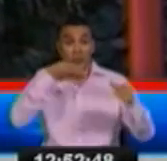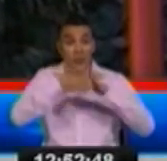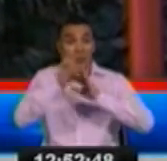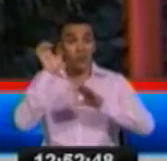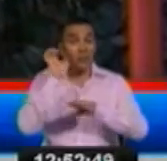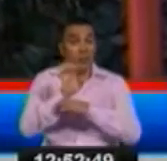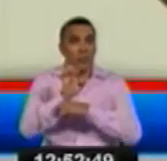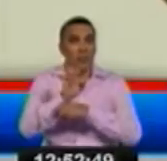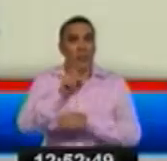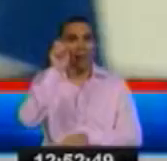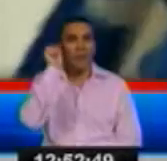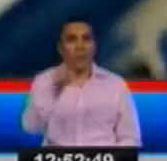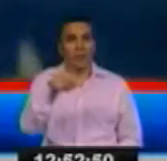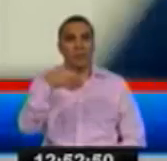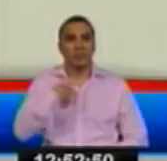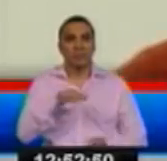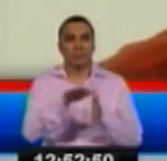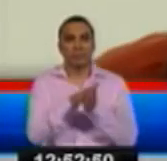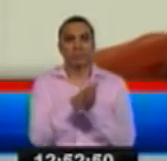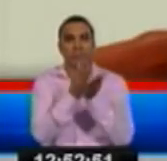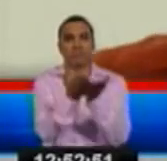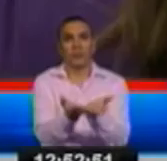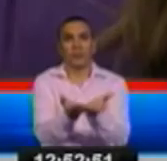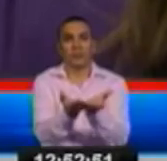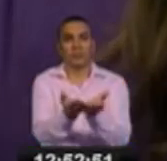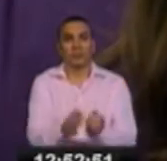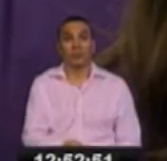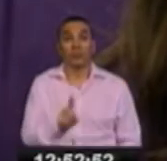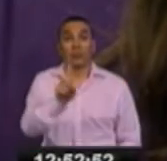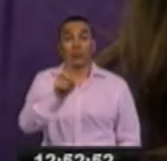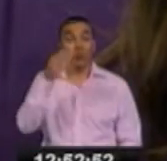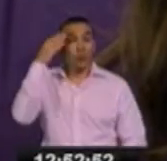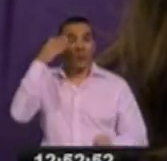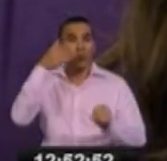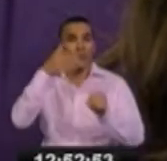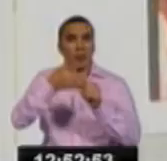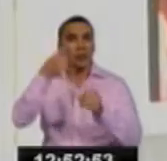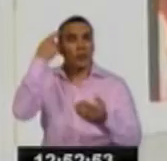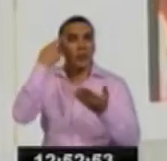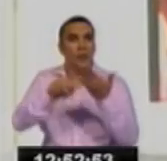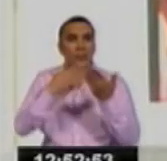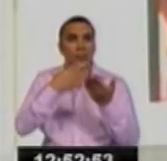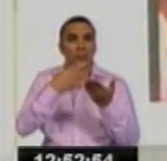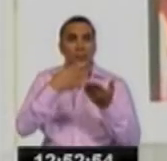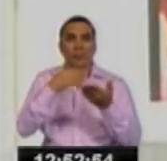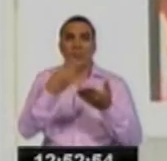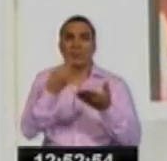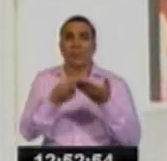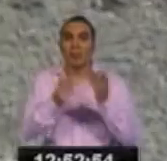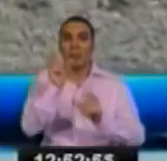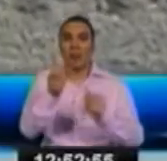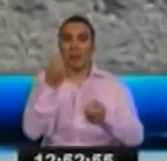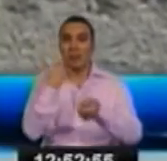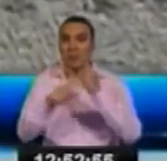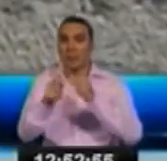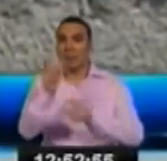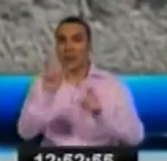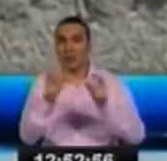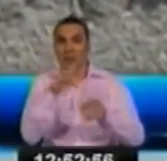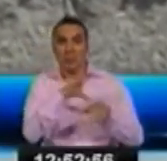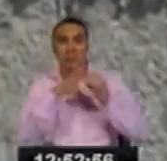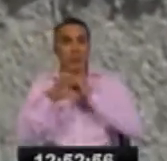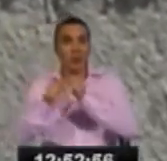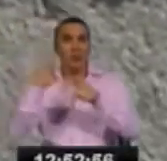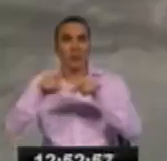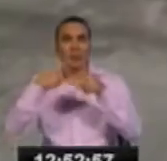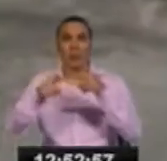al país deberán presentar sus pasaportes. Uno de los objetivos es evitar la trata y tráfico de personas. Stevens dice que la medida